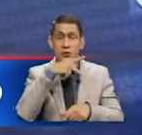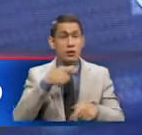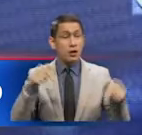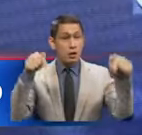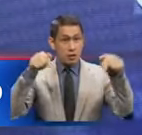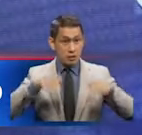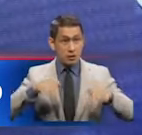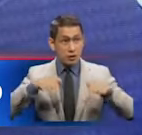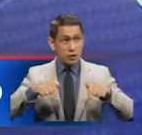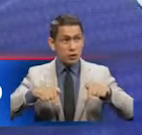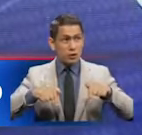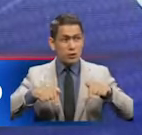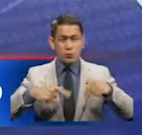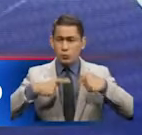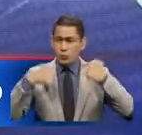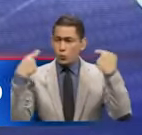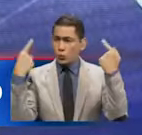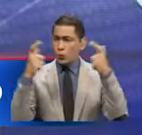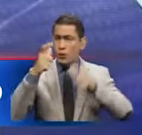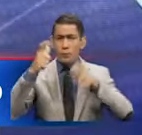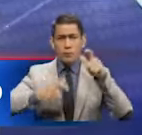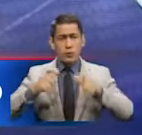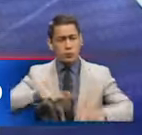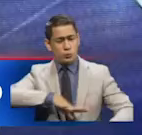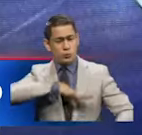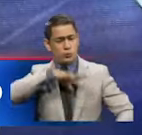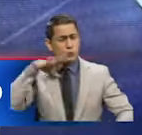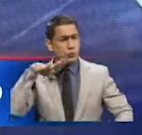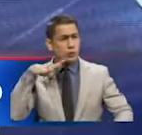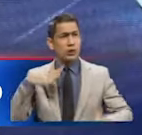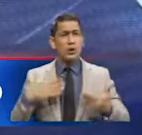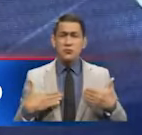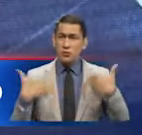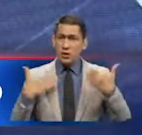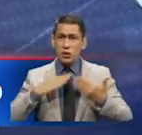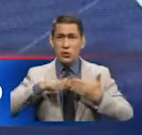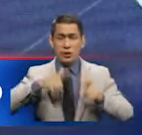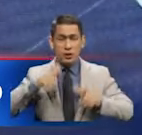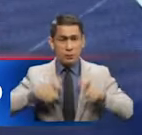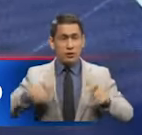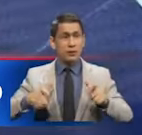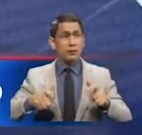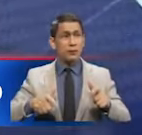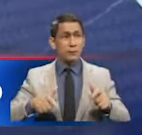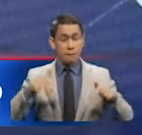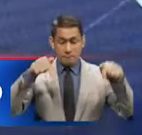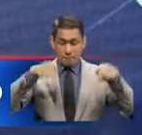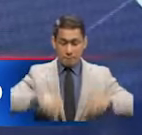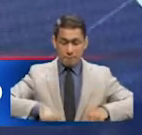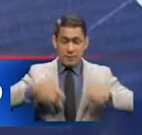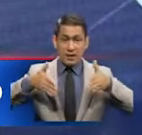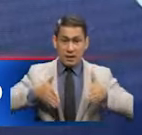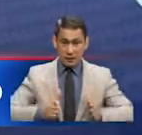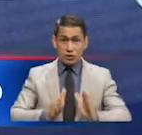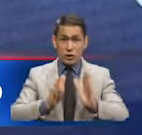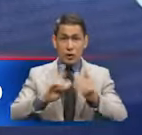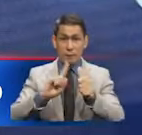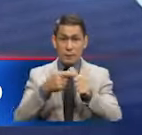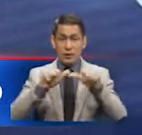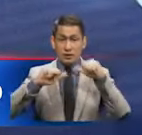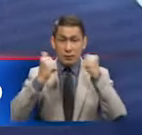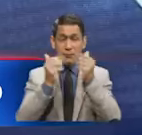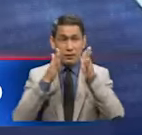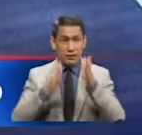han abrazado el orgullo y el coraje de su gente y donde salió también el primer asambleísta nacional, Valentina Centeno, que está aquí presente.